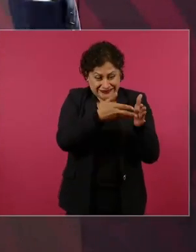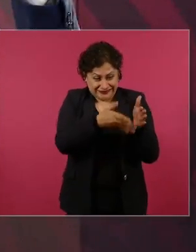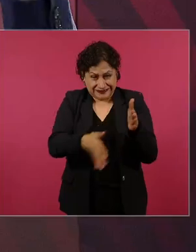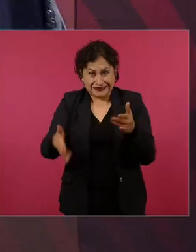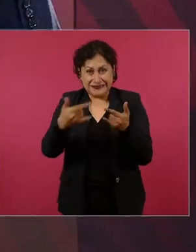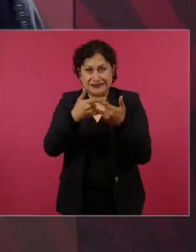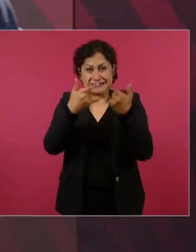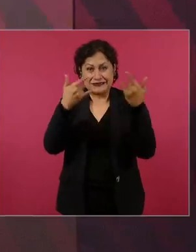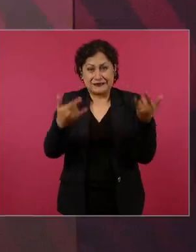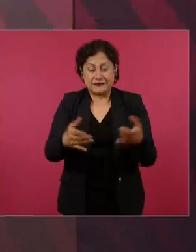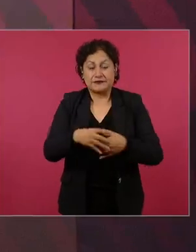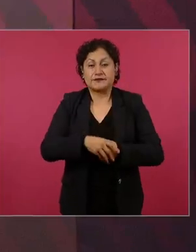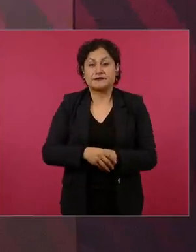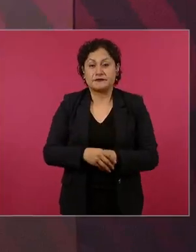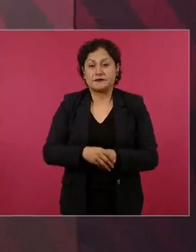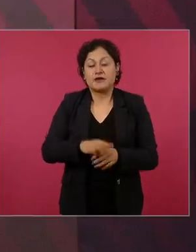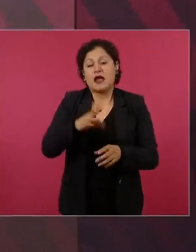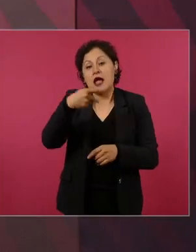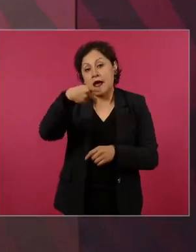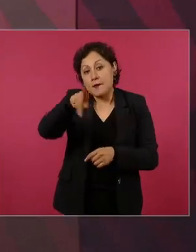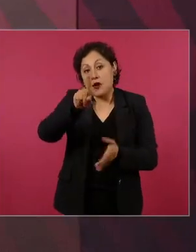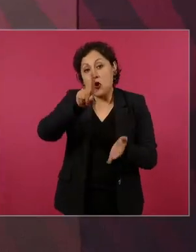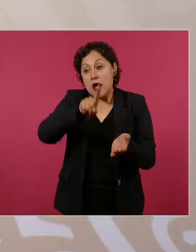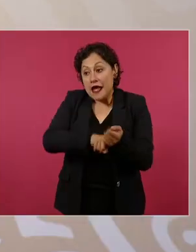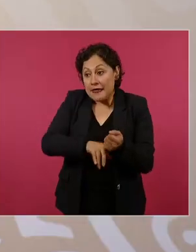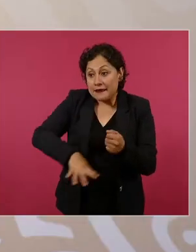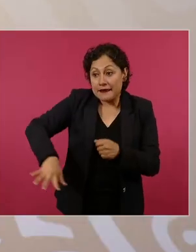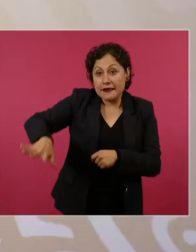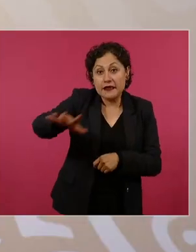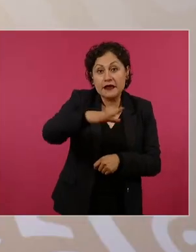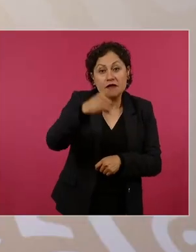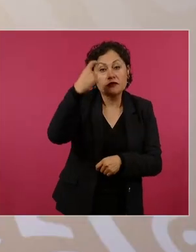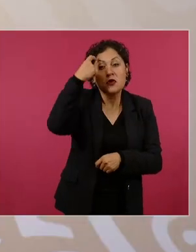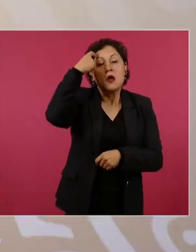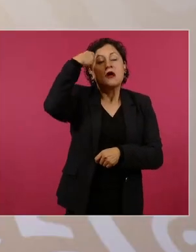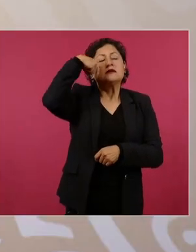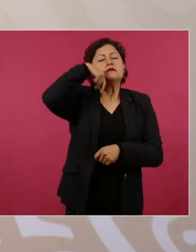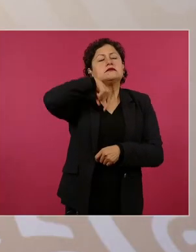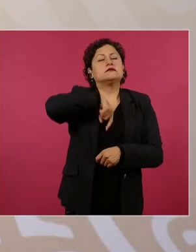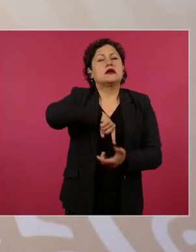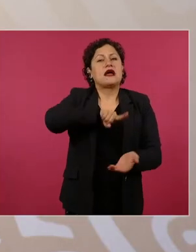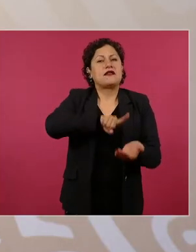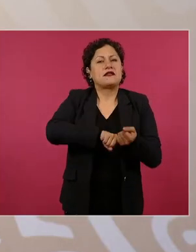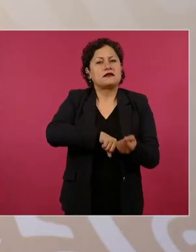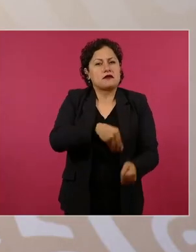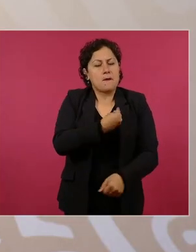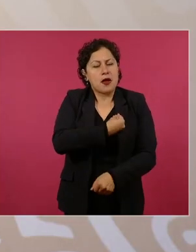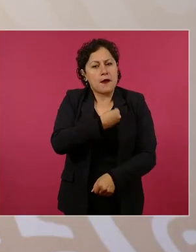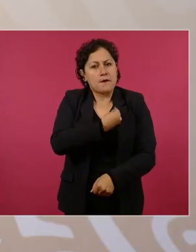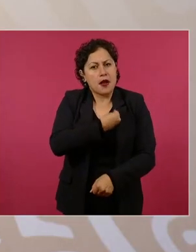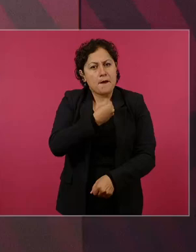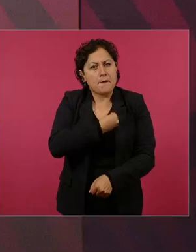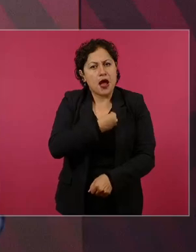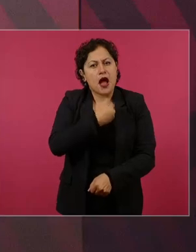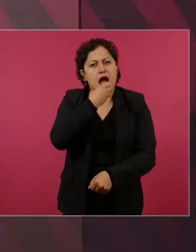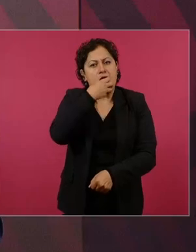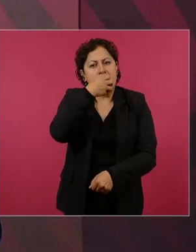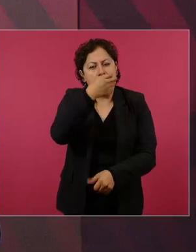se mantiene y viene la revolución. 100 años pasó,